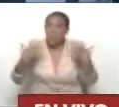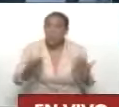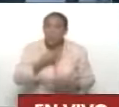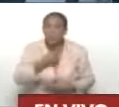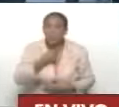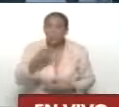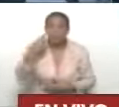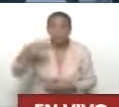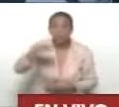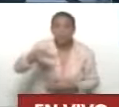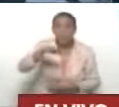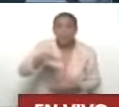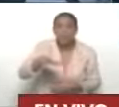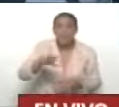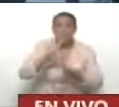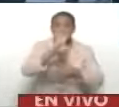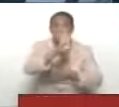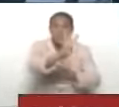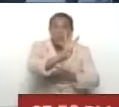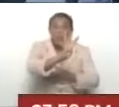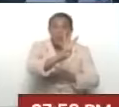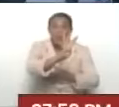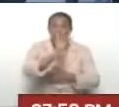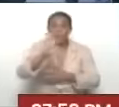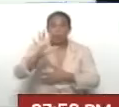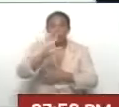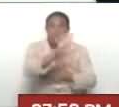usted sale allí con